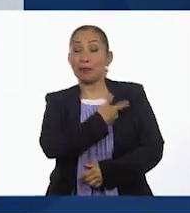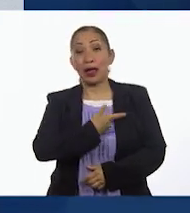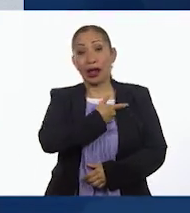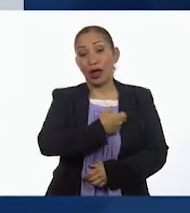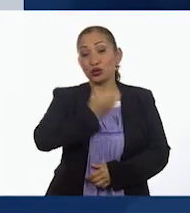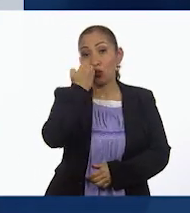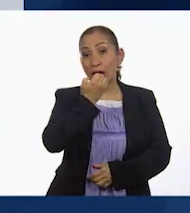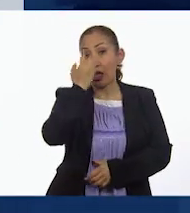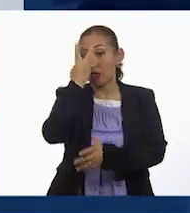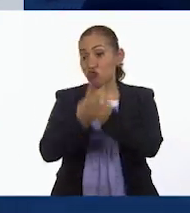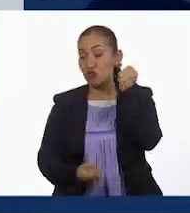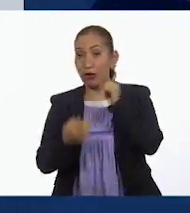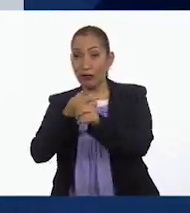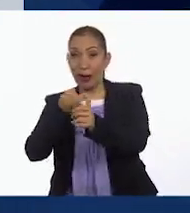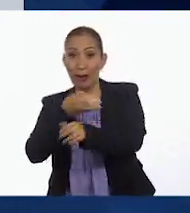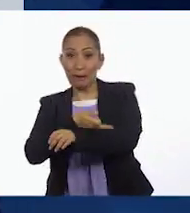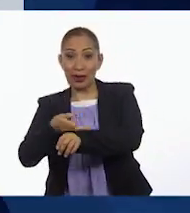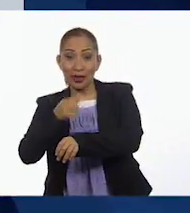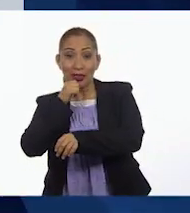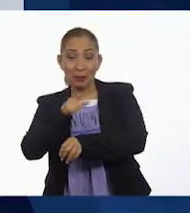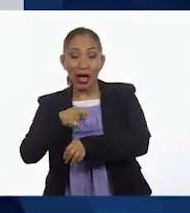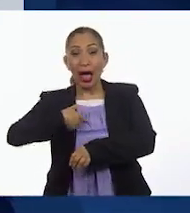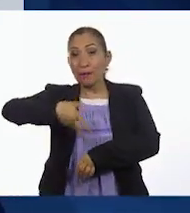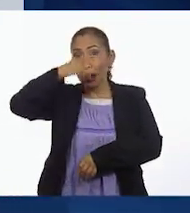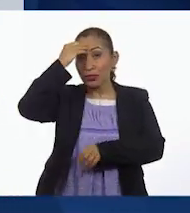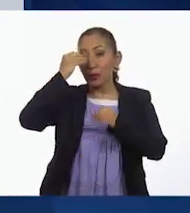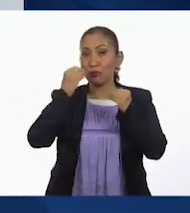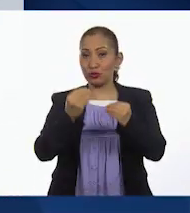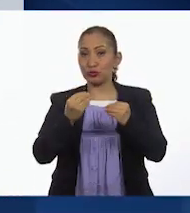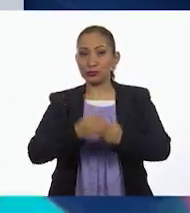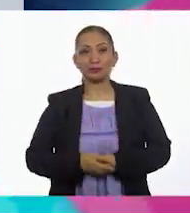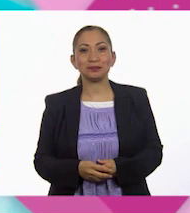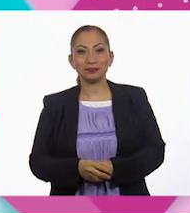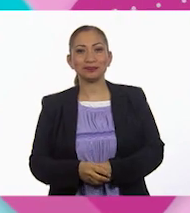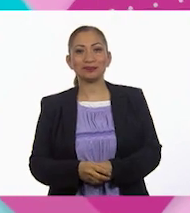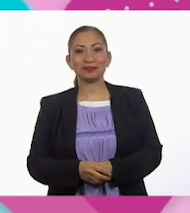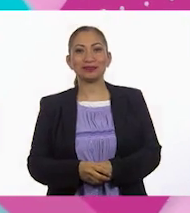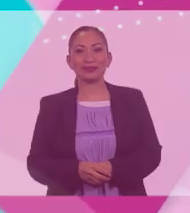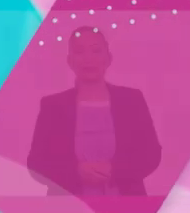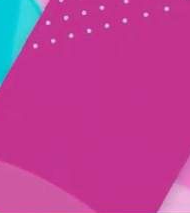la escuela y mi familia. Aprendo mucho.